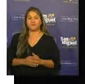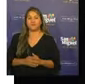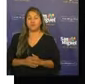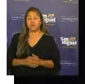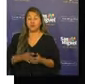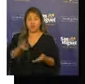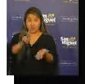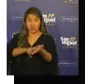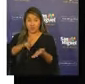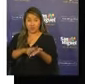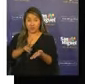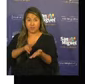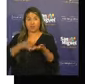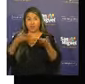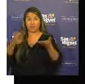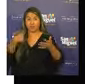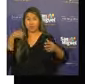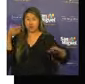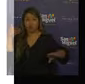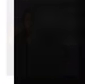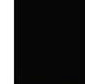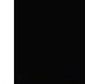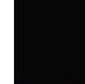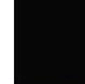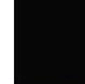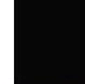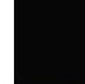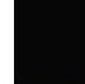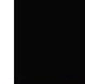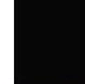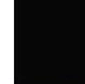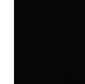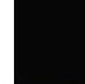que la verdad es que cada vez que voy para allá es...